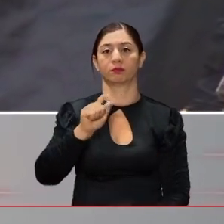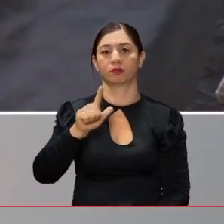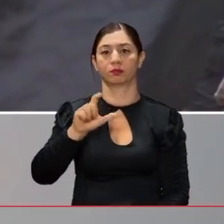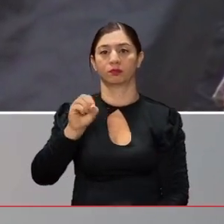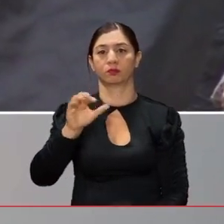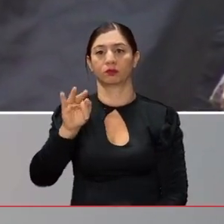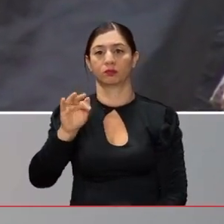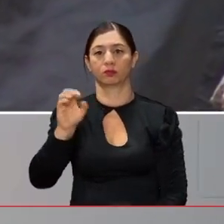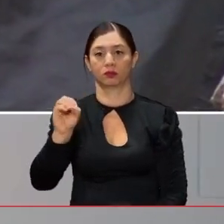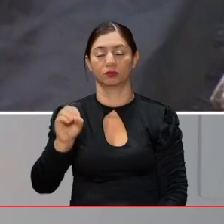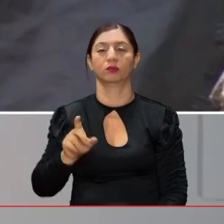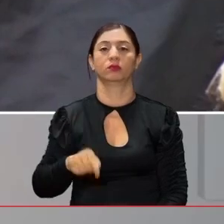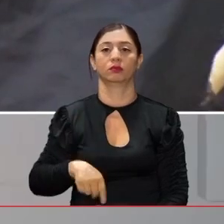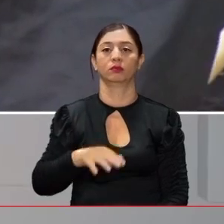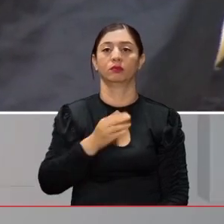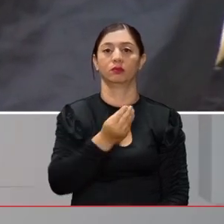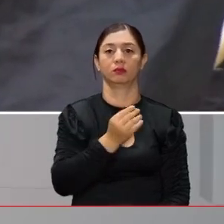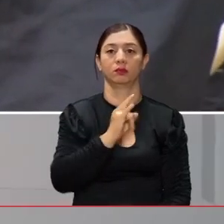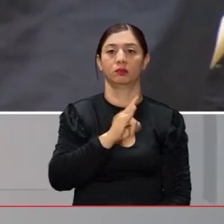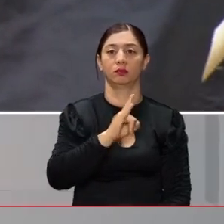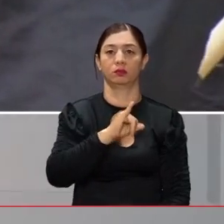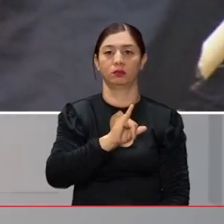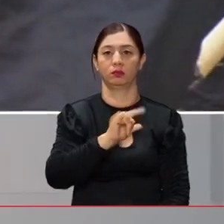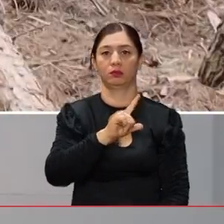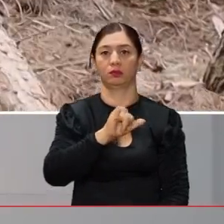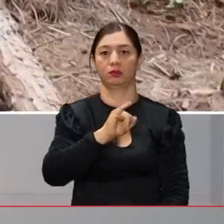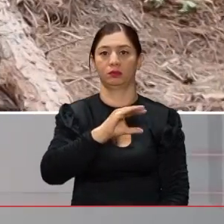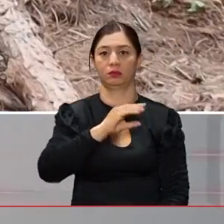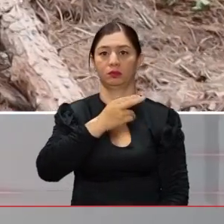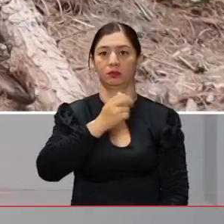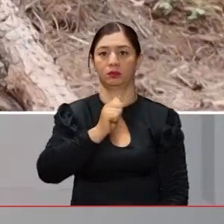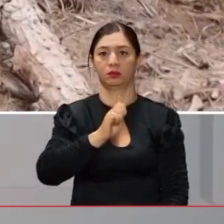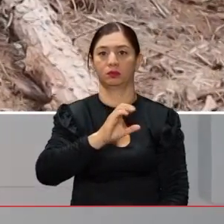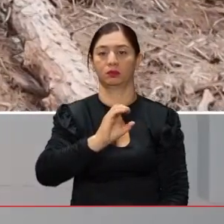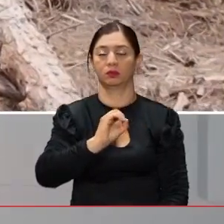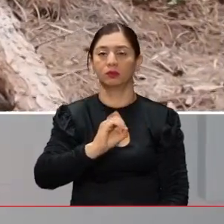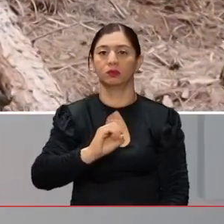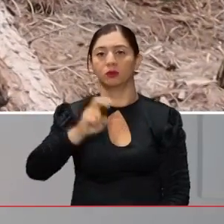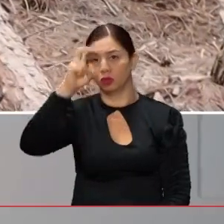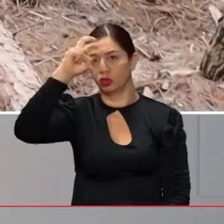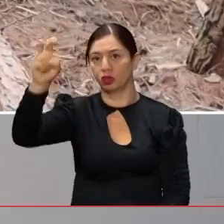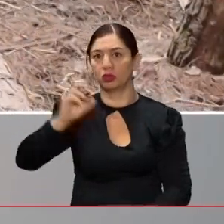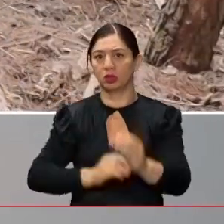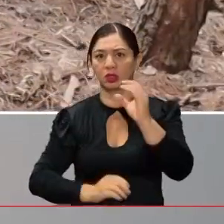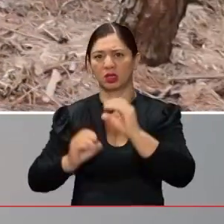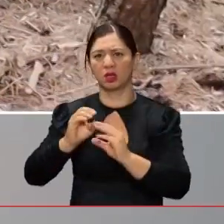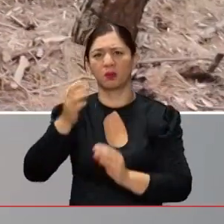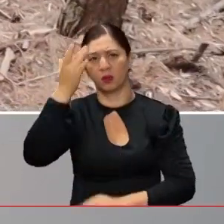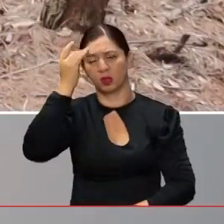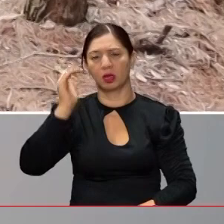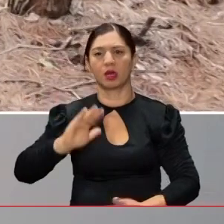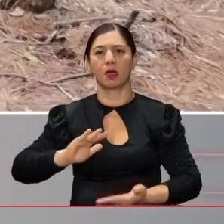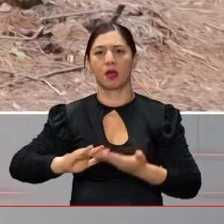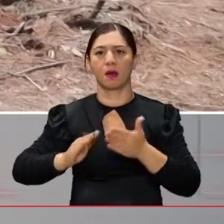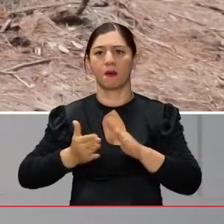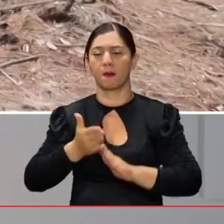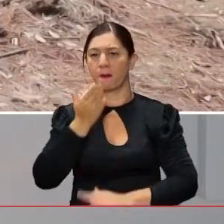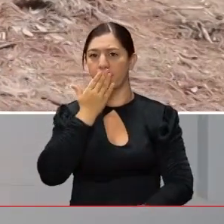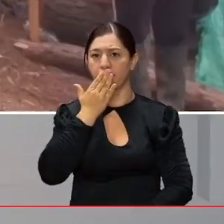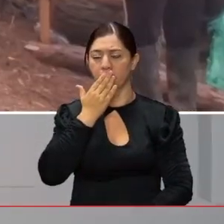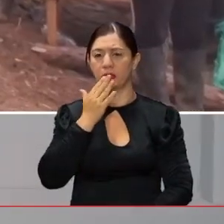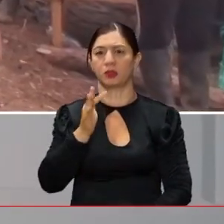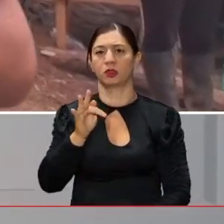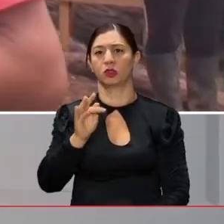de Quilichao. Esto está ubicado en el norte del Cauca. ¿Por qué? Pues porque la presencia de estos grupos indígenas que llegaron de Toribío,